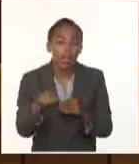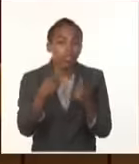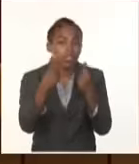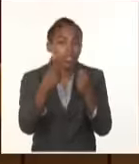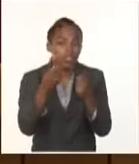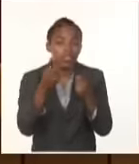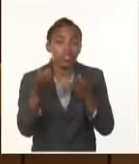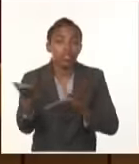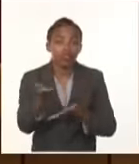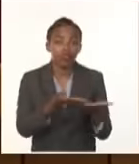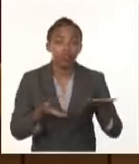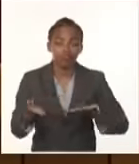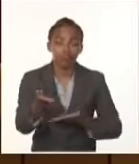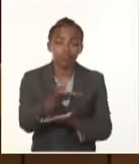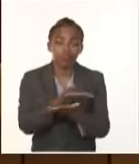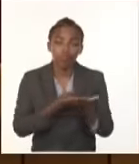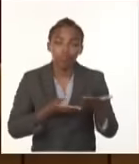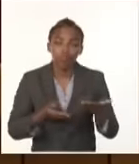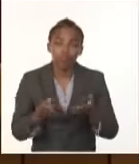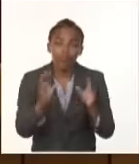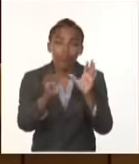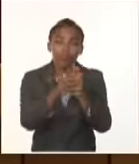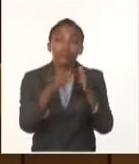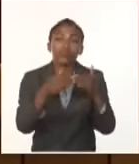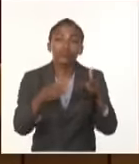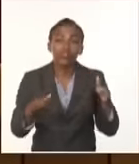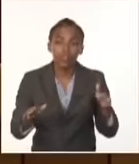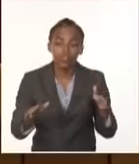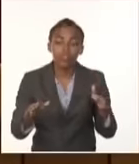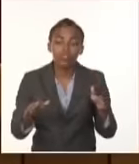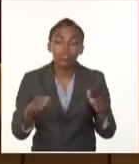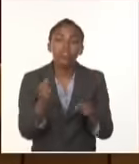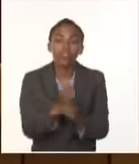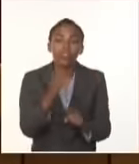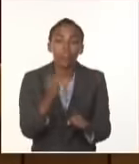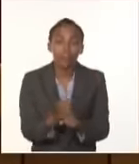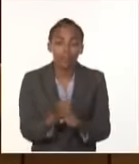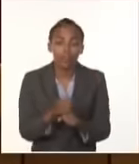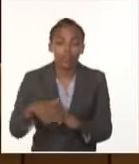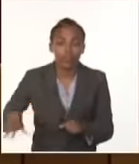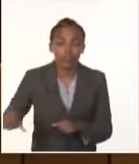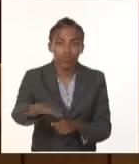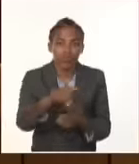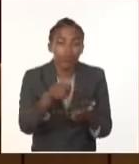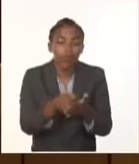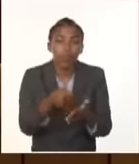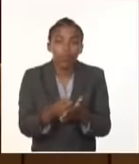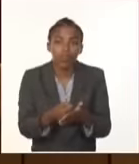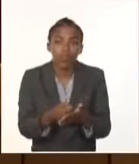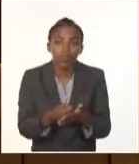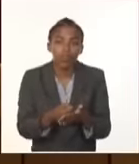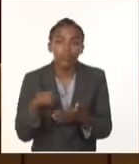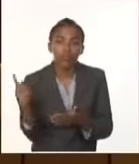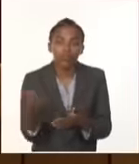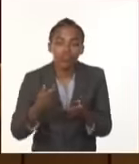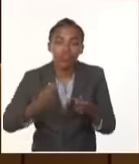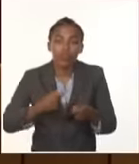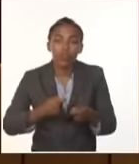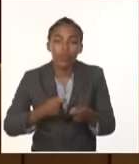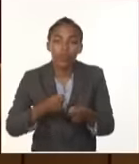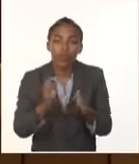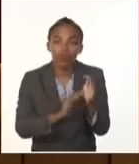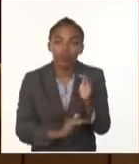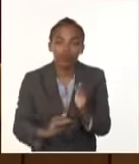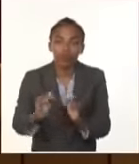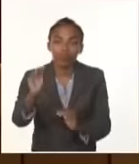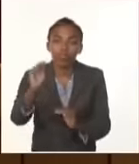que debemos apoyar aportando resultados concretos. Es hora de superar los diagnósticos y